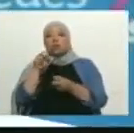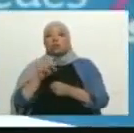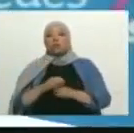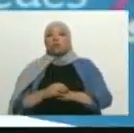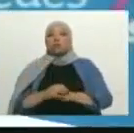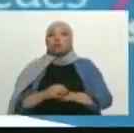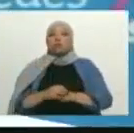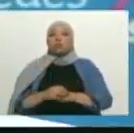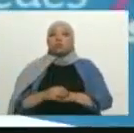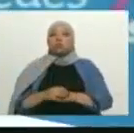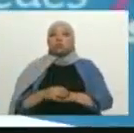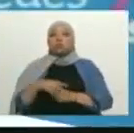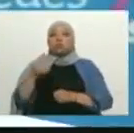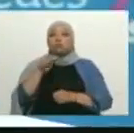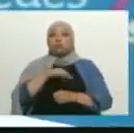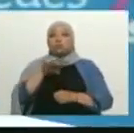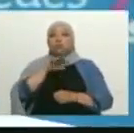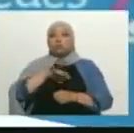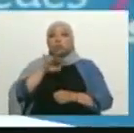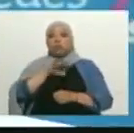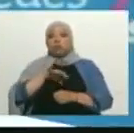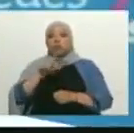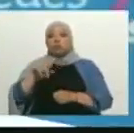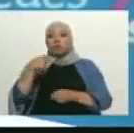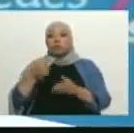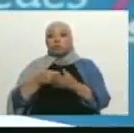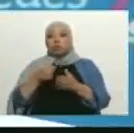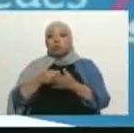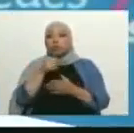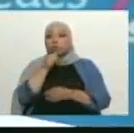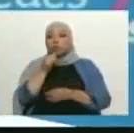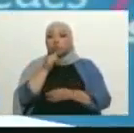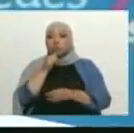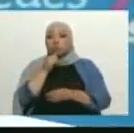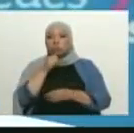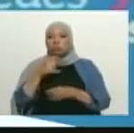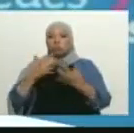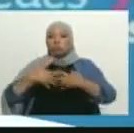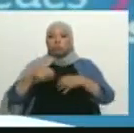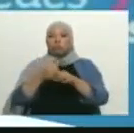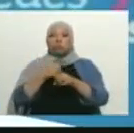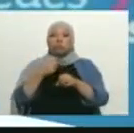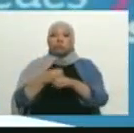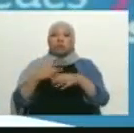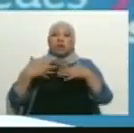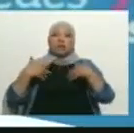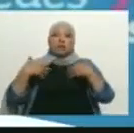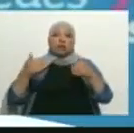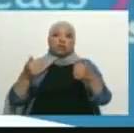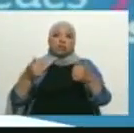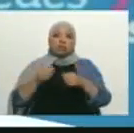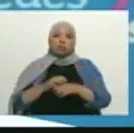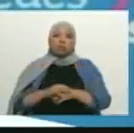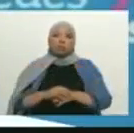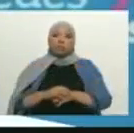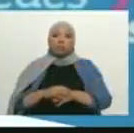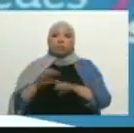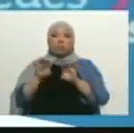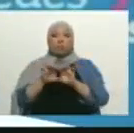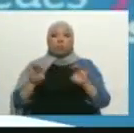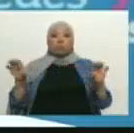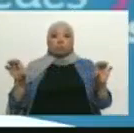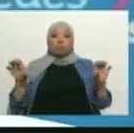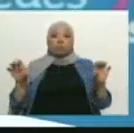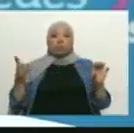¿En prestaciones sociales? ¿En pensionados? ¿Para invertir en qué? En salud, en educación,